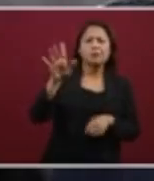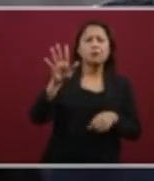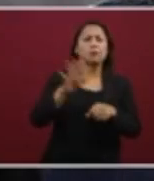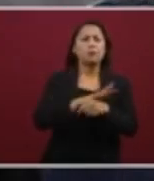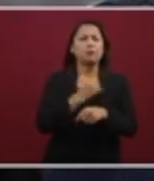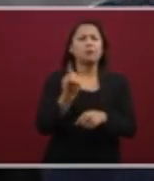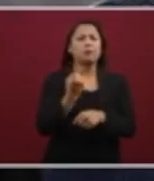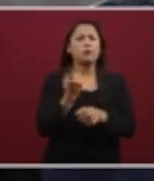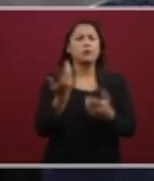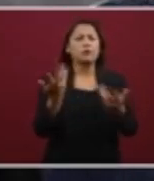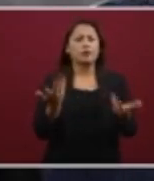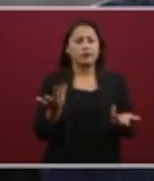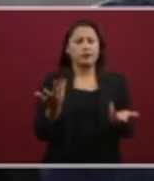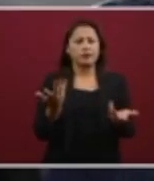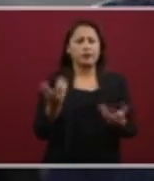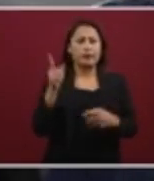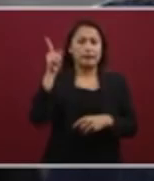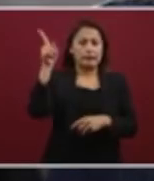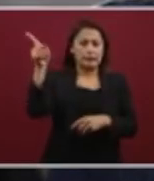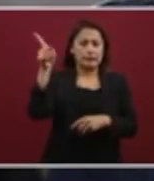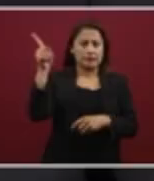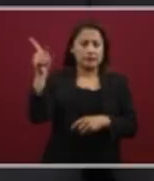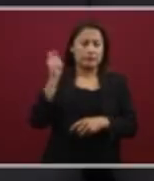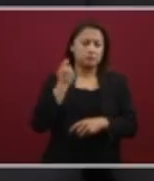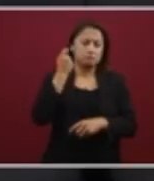han podido alcanzar eso?